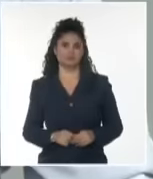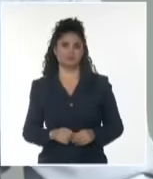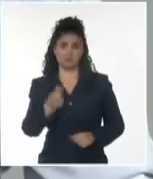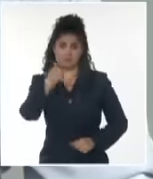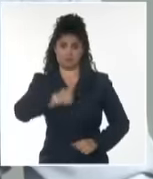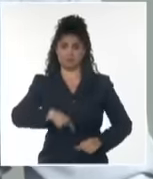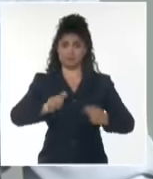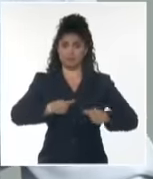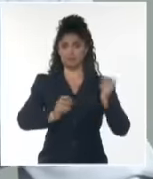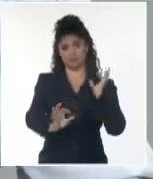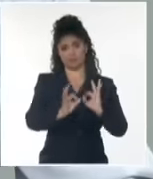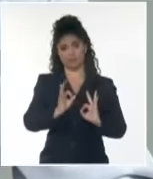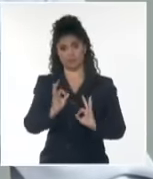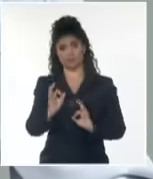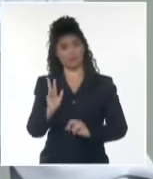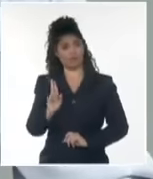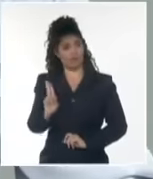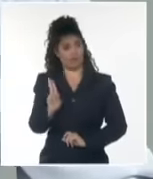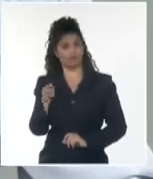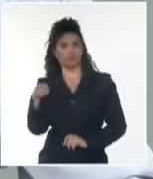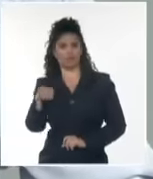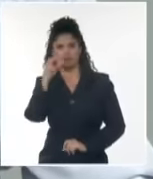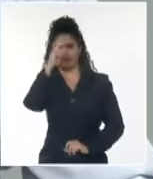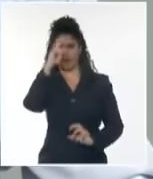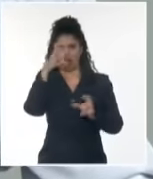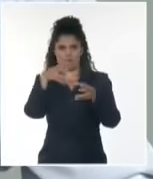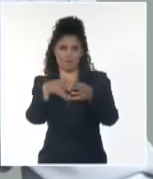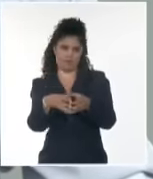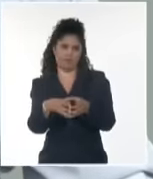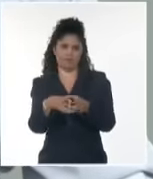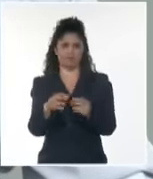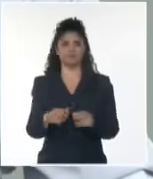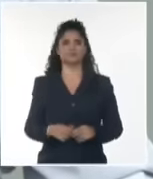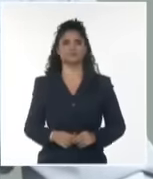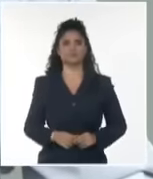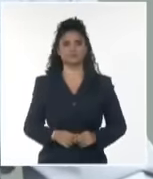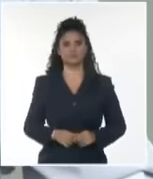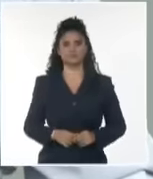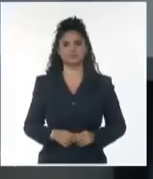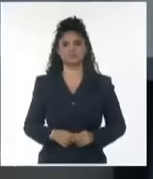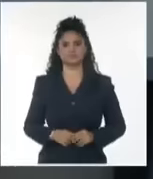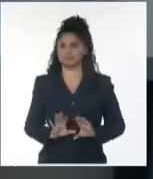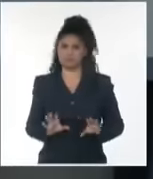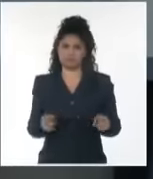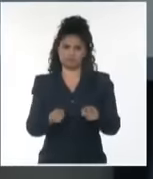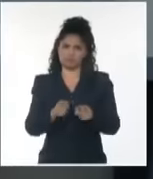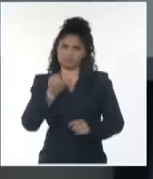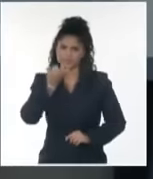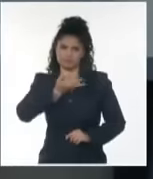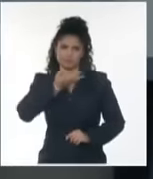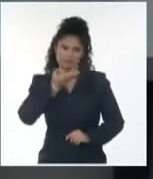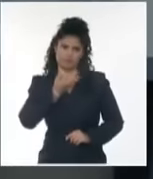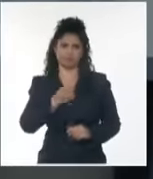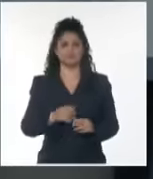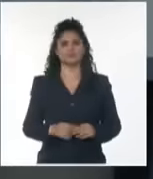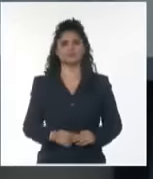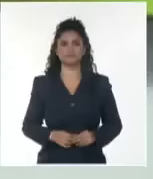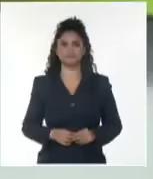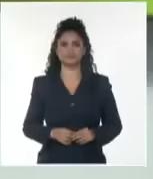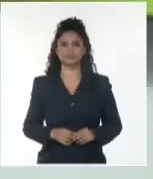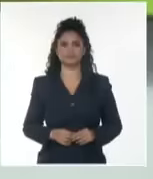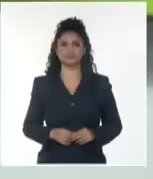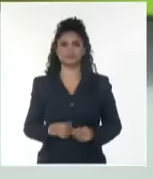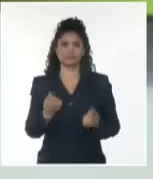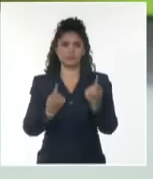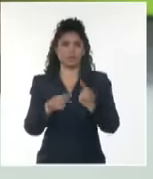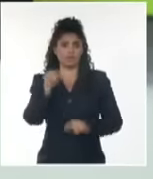que no tiene las grandes complicaciones que tiene el dengue, que muchas veces se ve. Es lo que pudiéramos transmitir. Su presencia aquí podría llevar a alguna persona a decir,